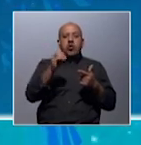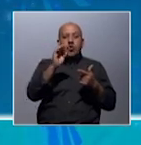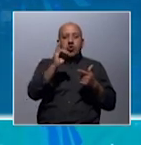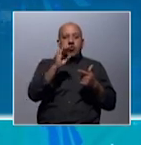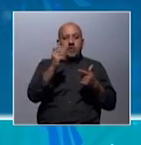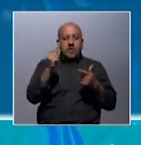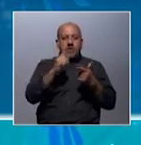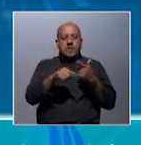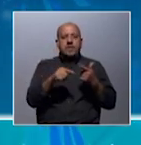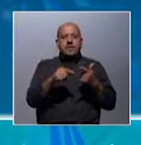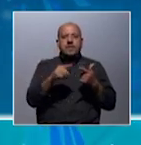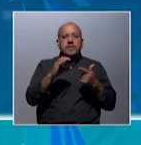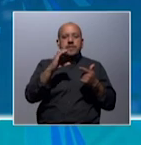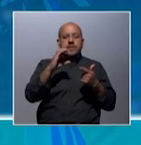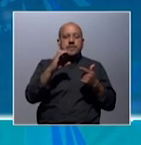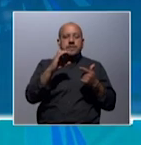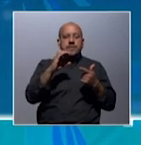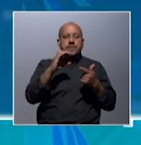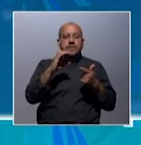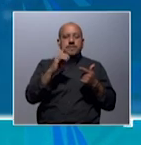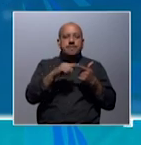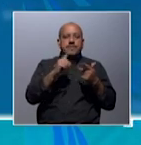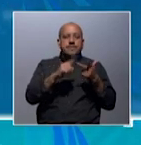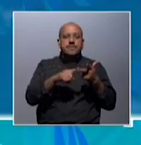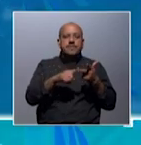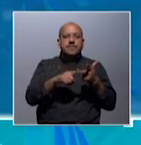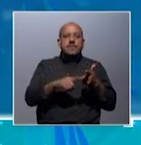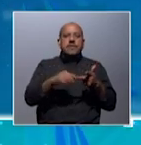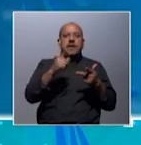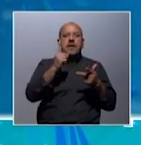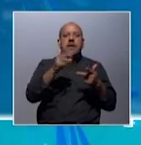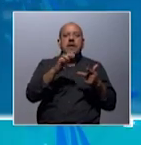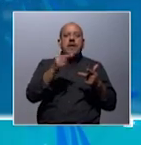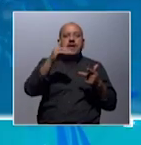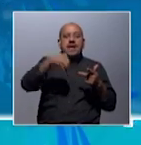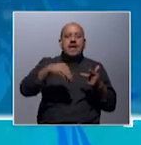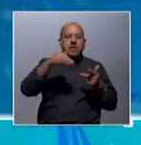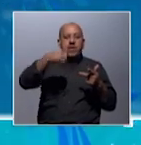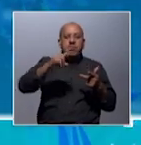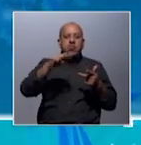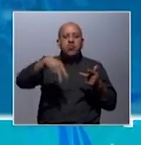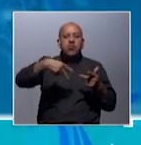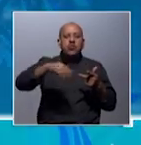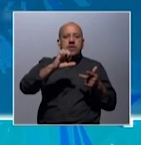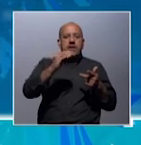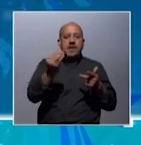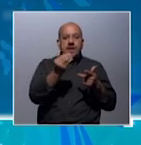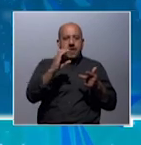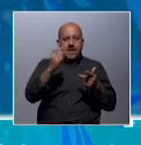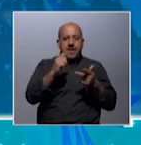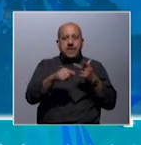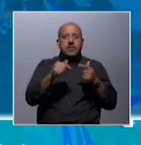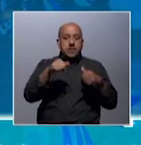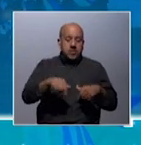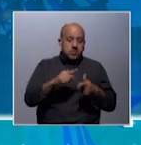técnicos en común, y cierra La Gran Muñeca, una de las grandes, uno de los títulos históricos de nuestro carnaval que ha